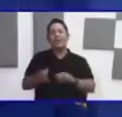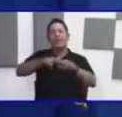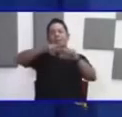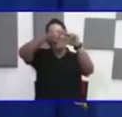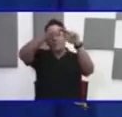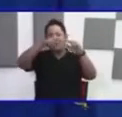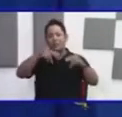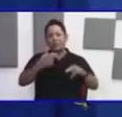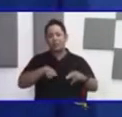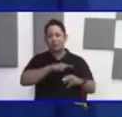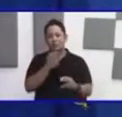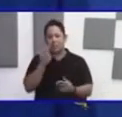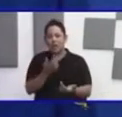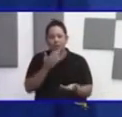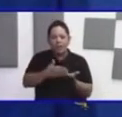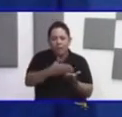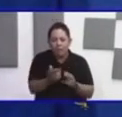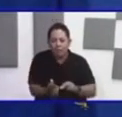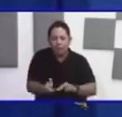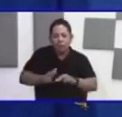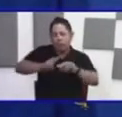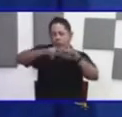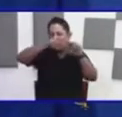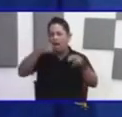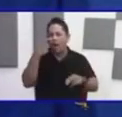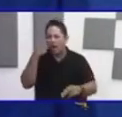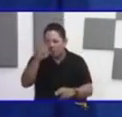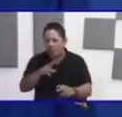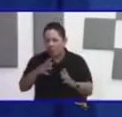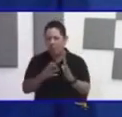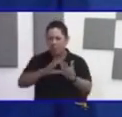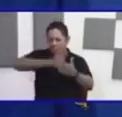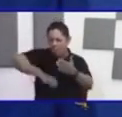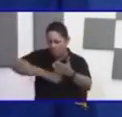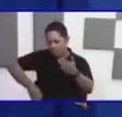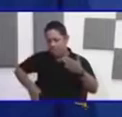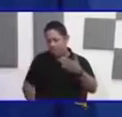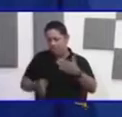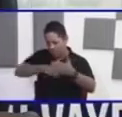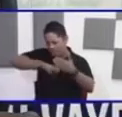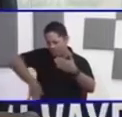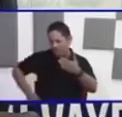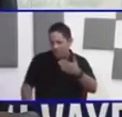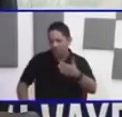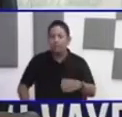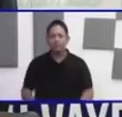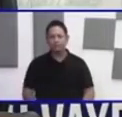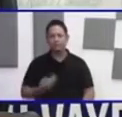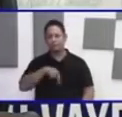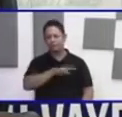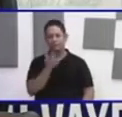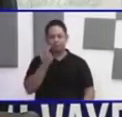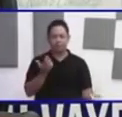que por sobrecostos subimos una puerta a 8 millones de pesos. Totalmente. Entonces, no podemos nosotros